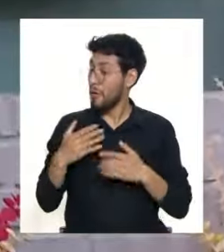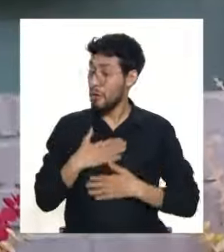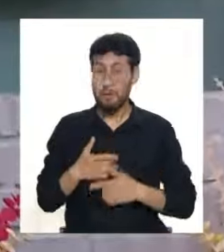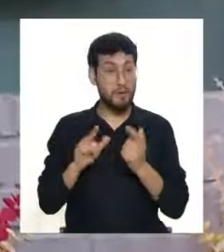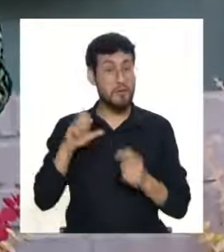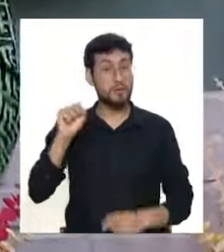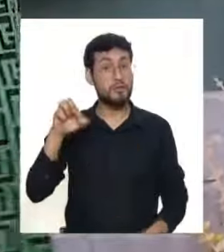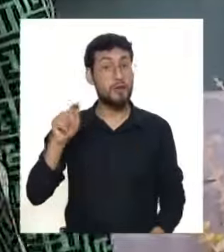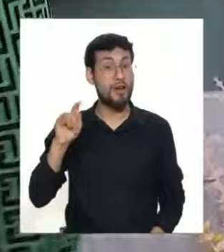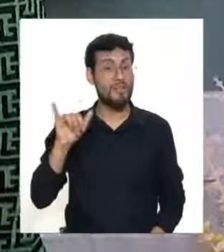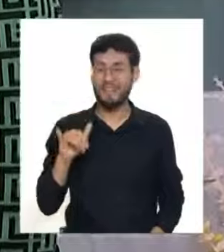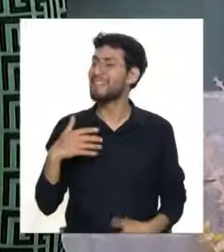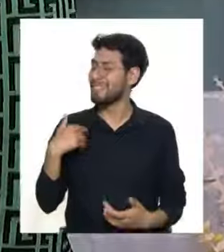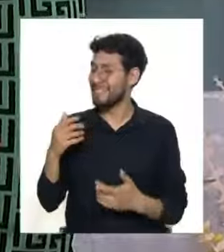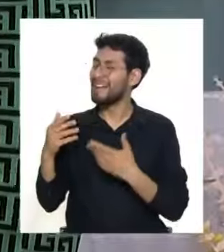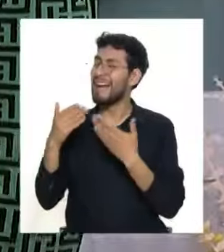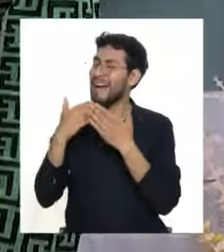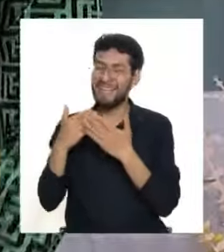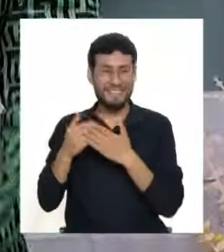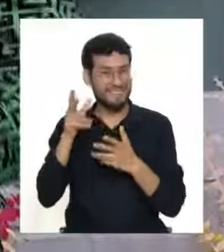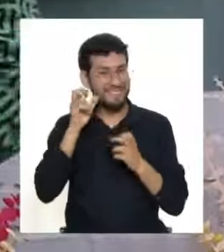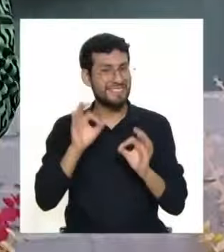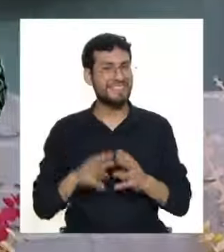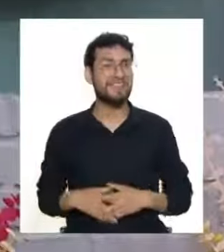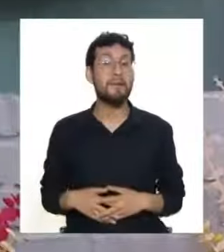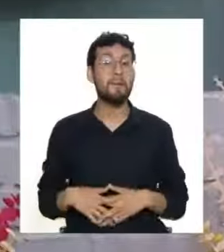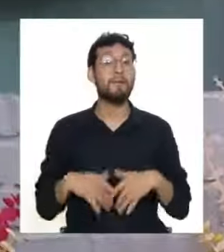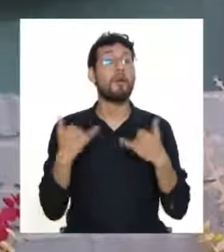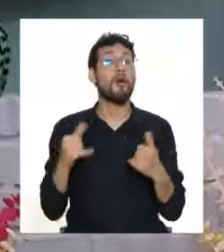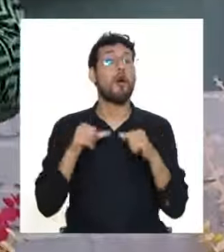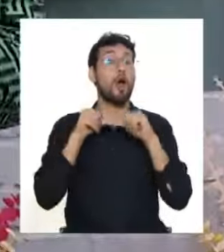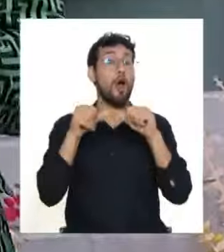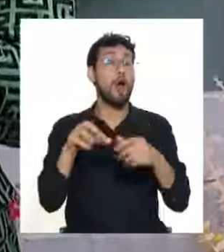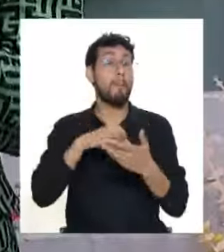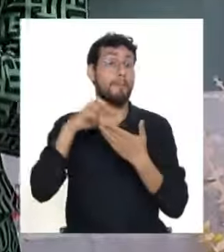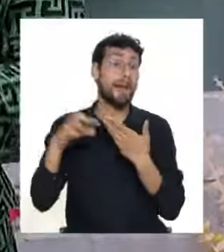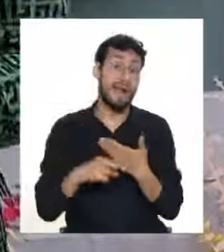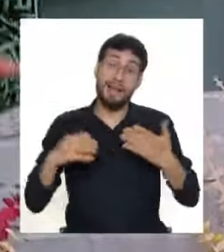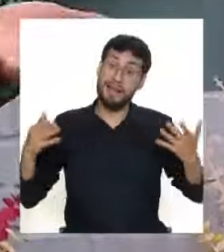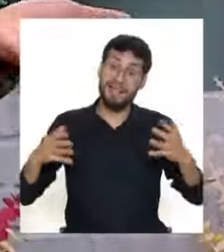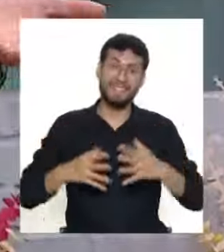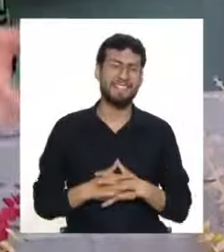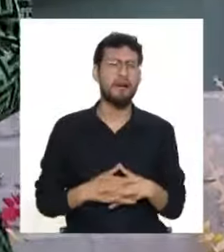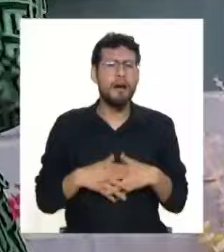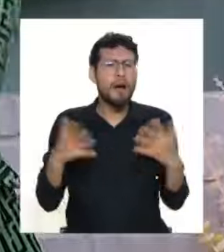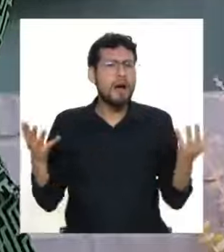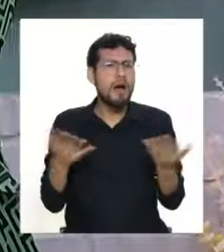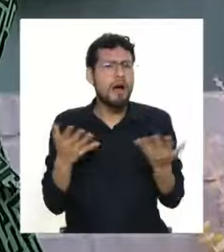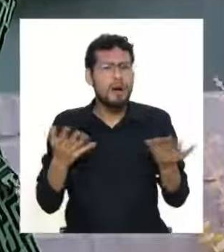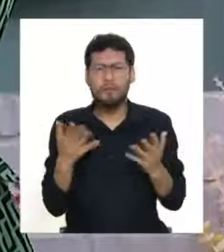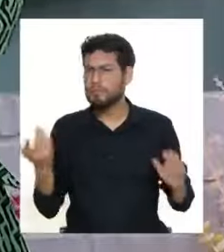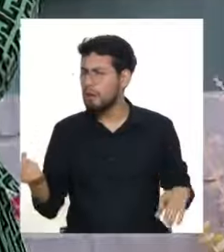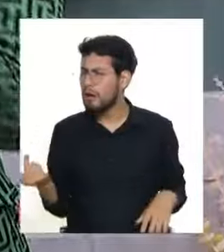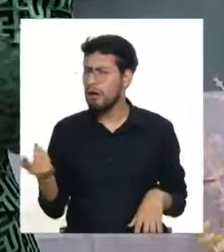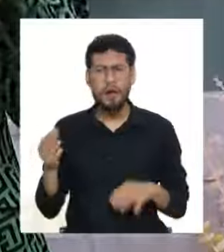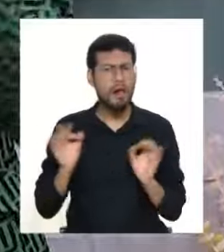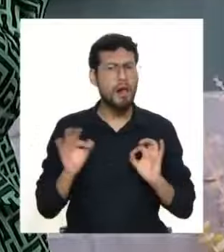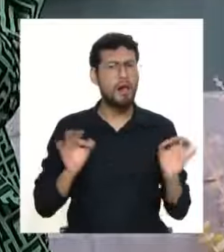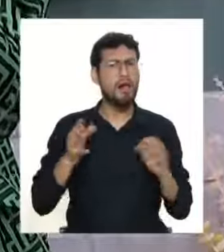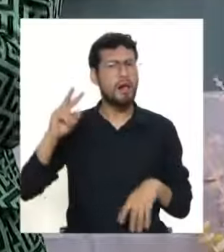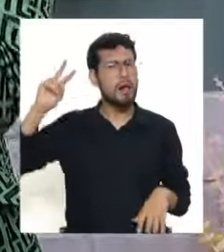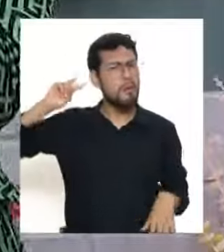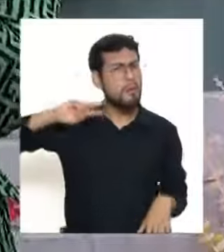Mente sana y cuerpo libre en genial, Spotify. Vamos a escuchar. Muchísimas gracias por estar con nosotros. Gracias. Y continuamos con el programa. Pero ¿dónde están hoy día? No hemos visto para nada